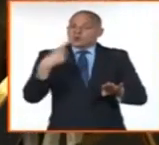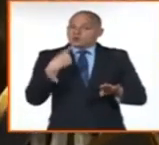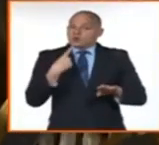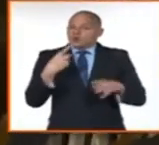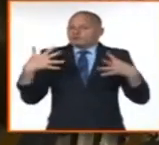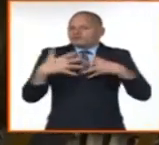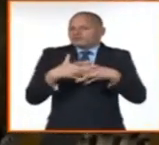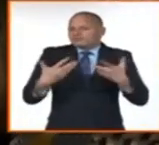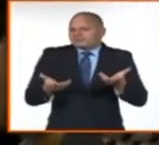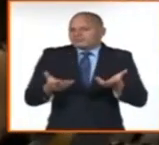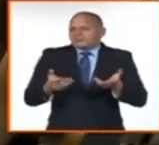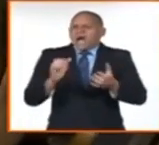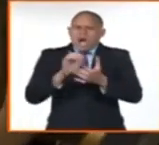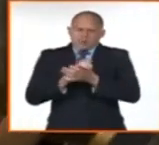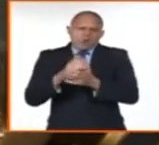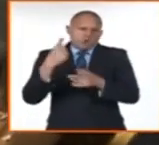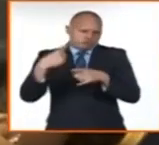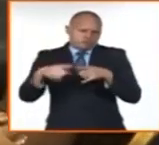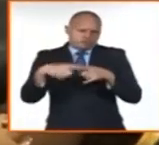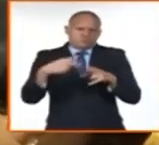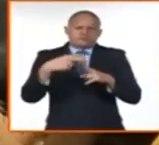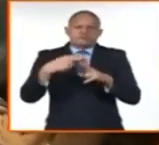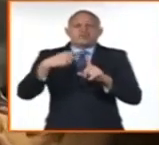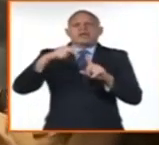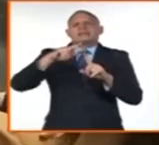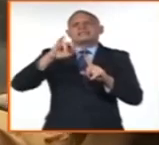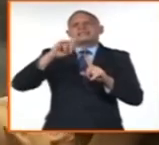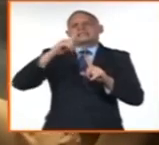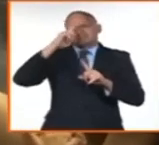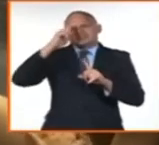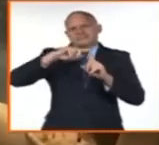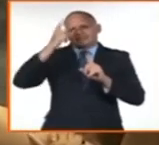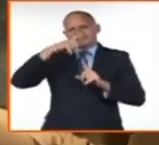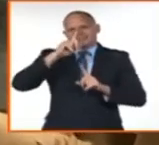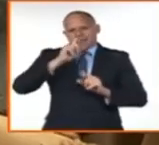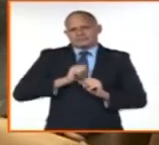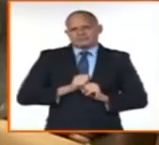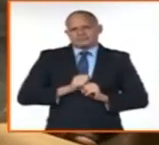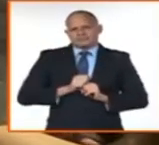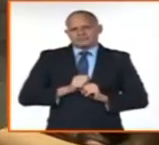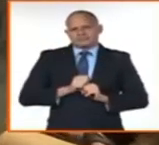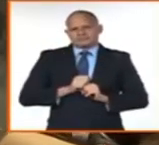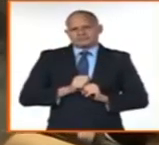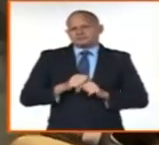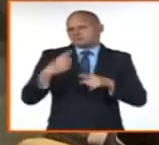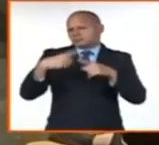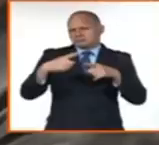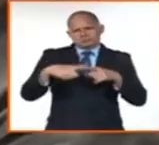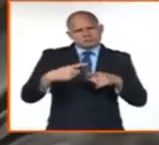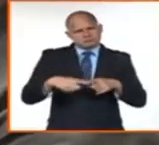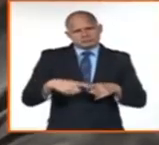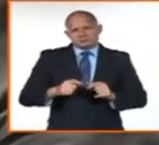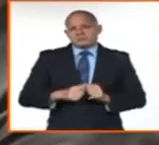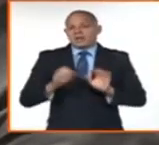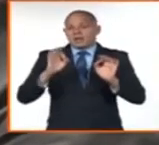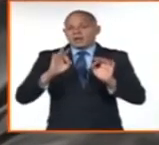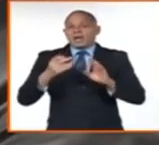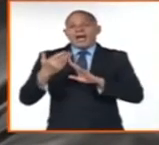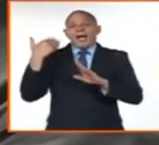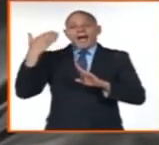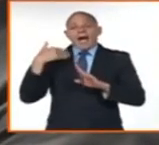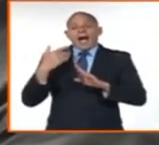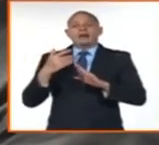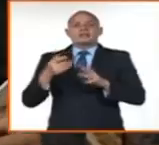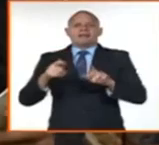hablado mucho de esas cosas. Hemos hablado de lo que aportó Pacapaca y todas las cosas que hizo el Canal